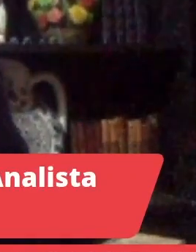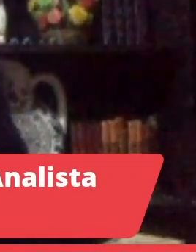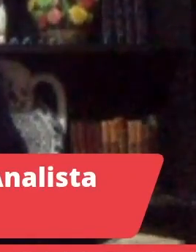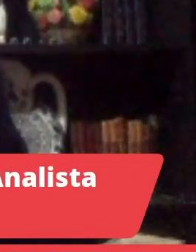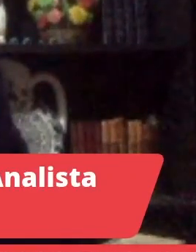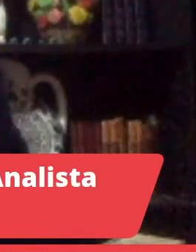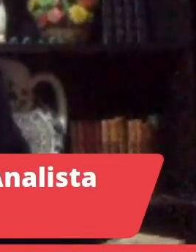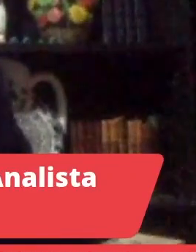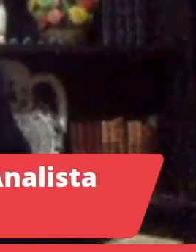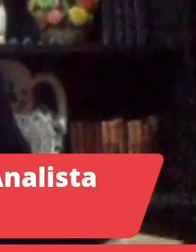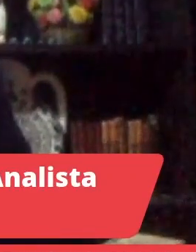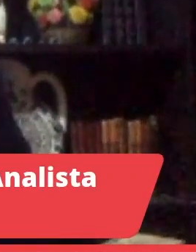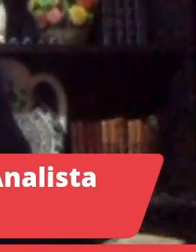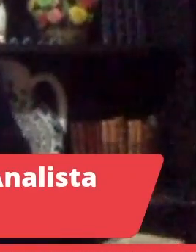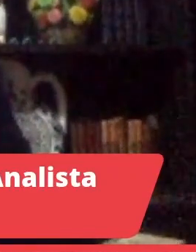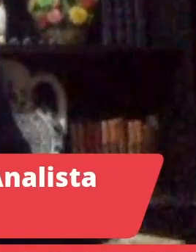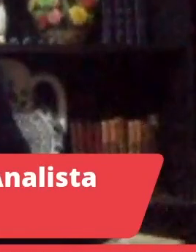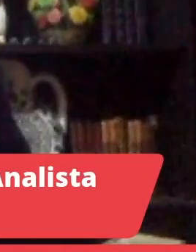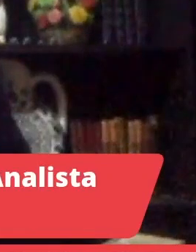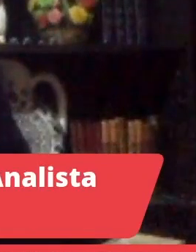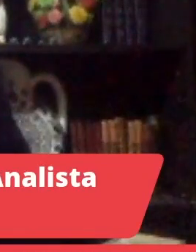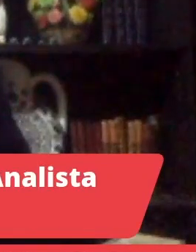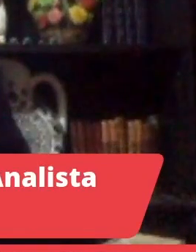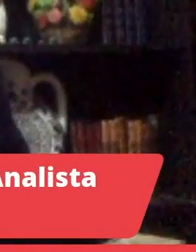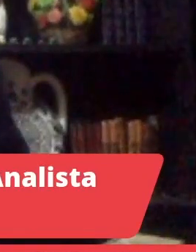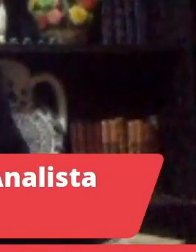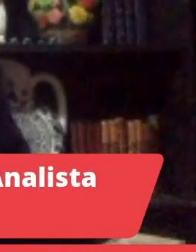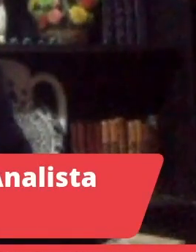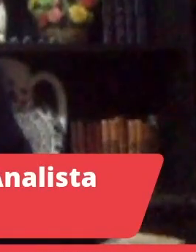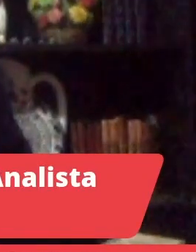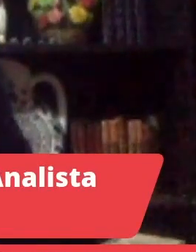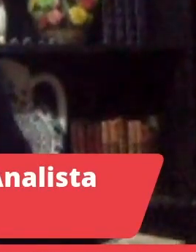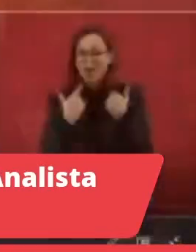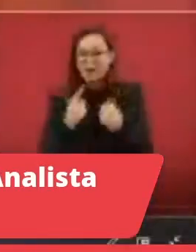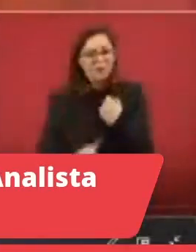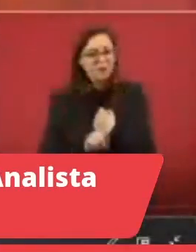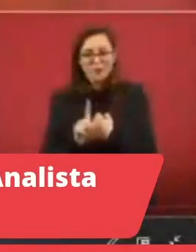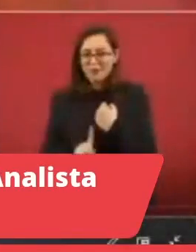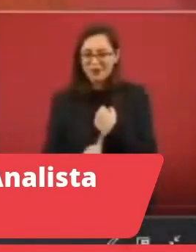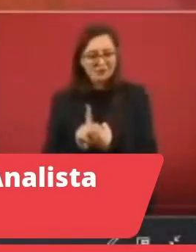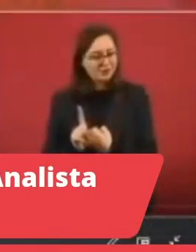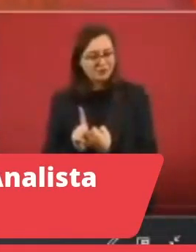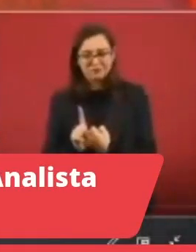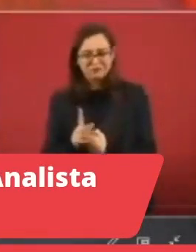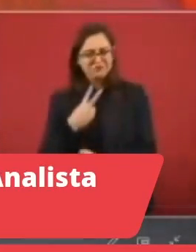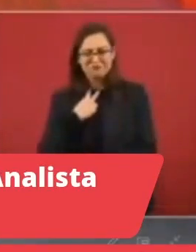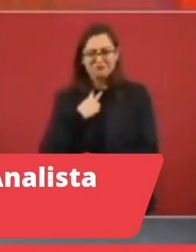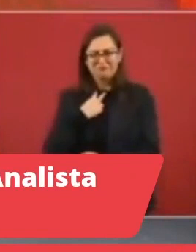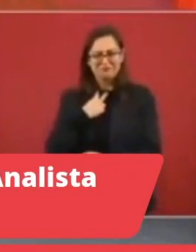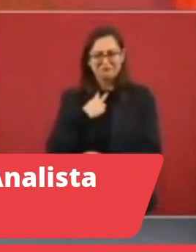innovador porque básicamente en el pasado no había esta oportunidad y se rompió esta